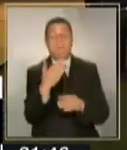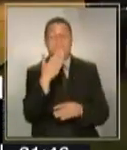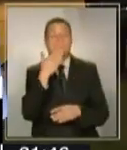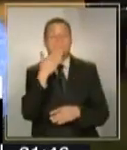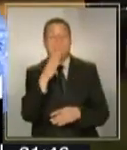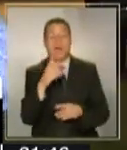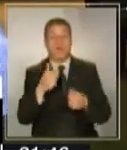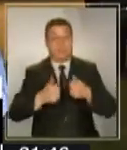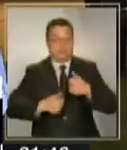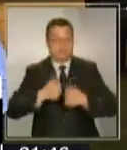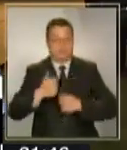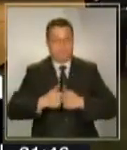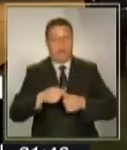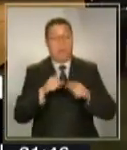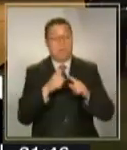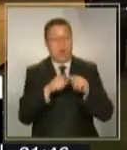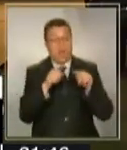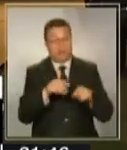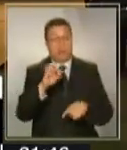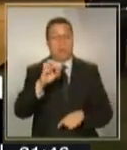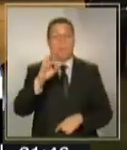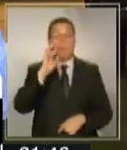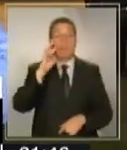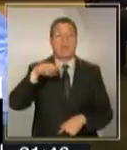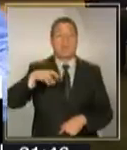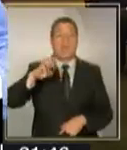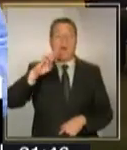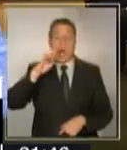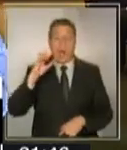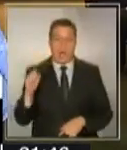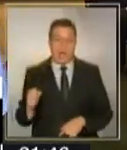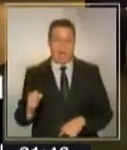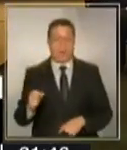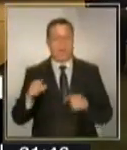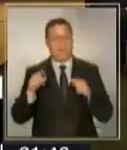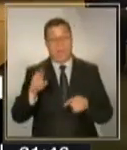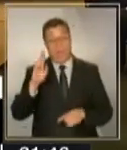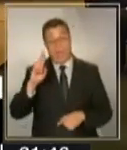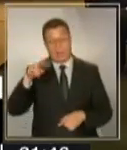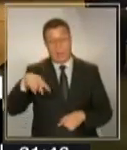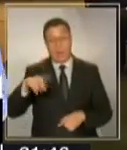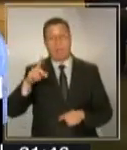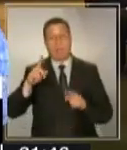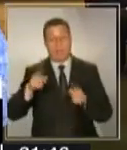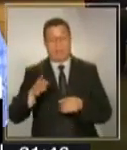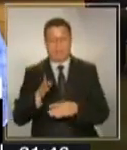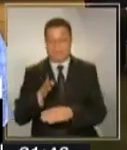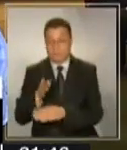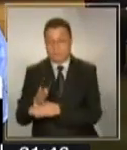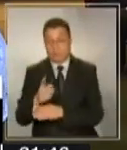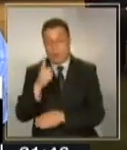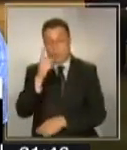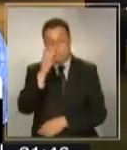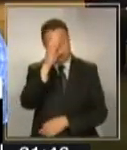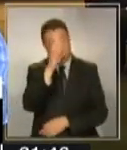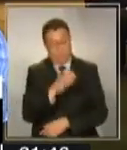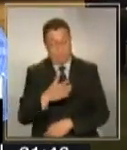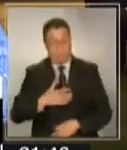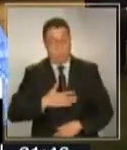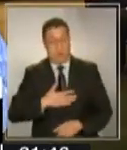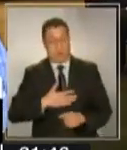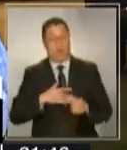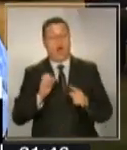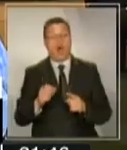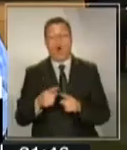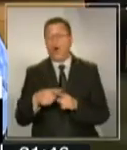para competir. Para eso se hicieron las primarias. Y Renovación Nacional tendrá que concurrir con un candidato propio o con